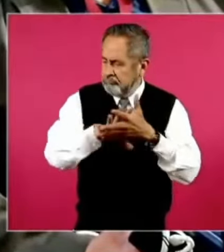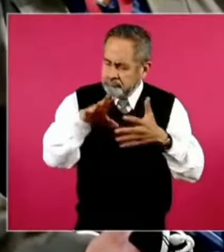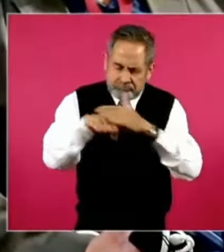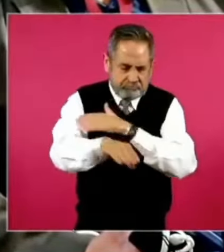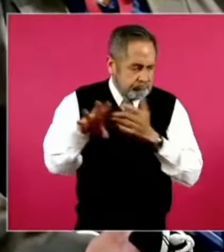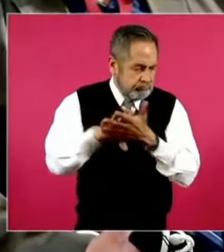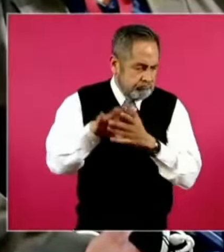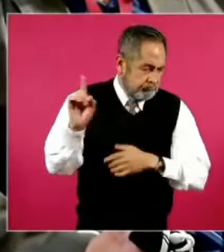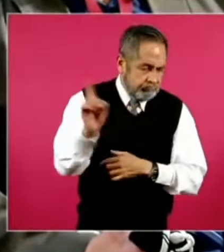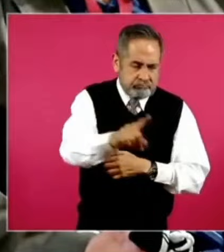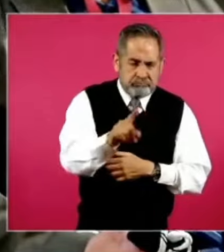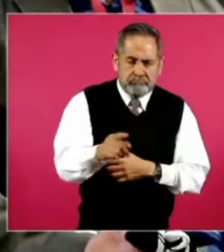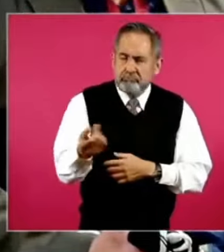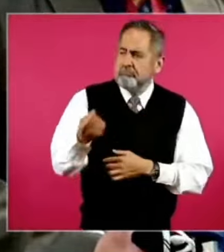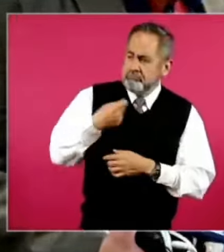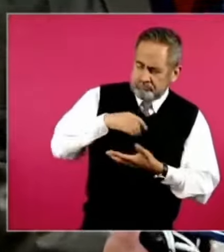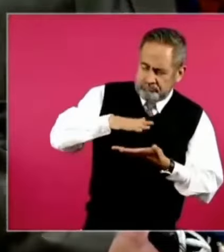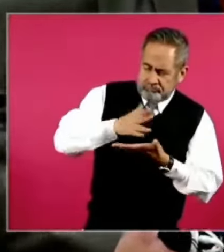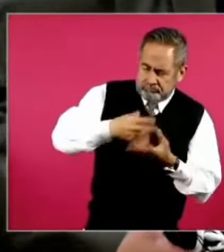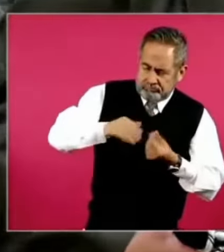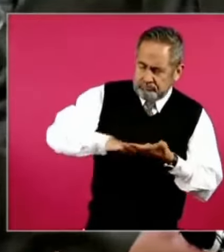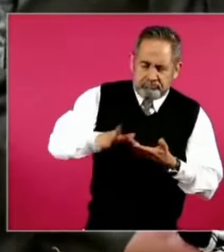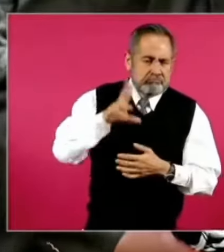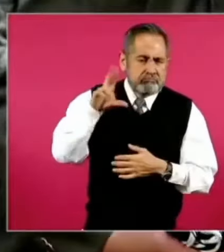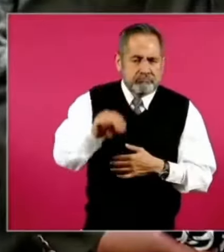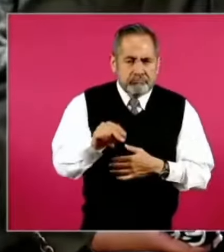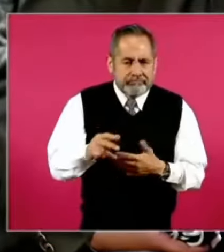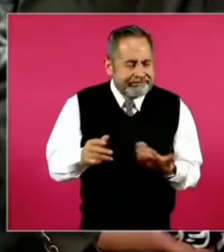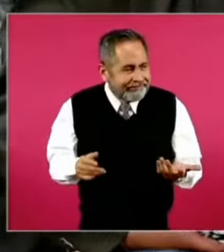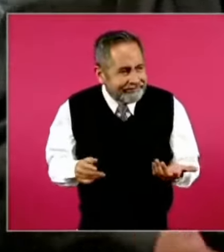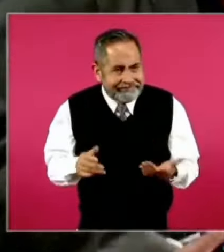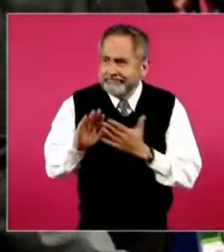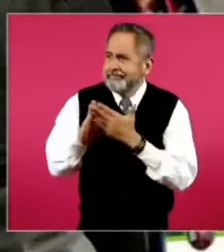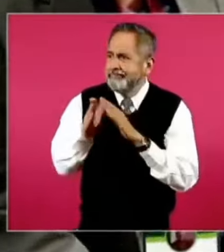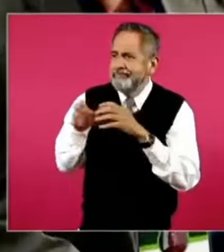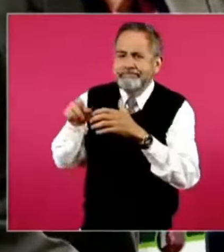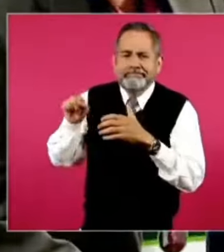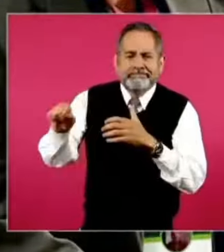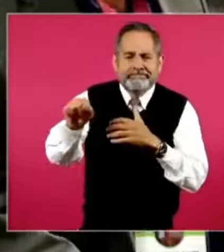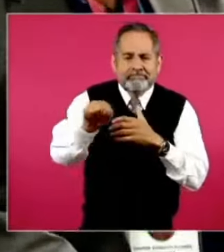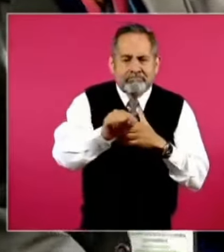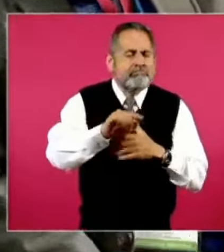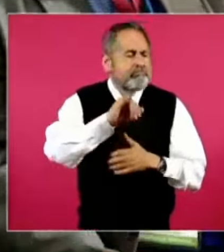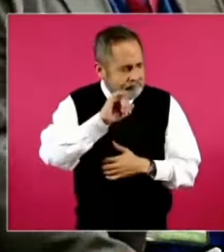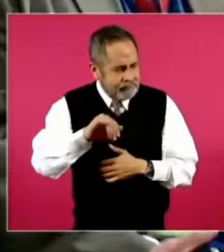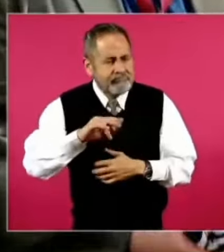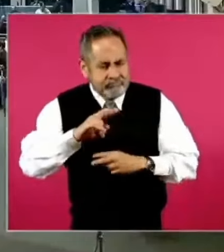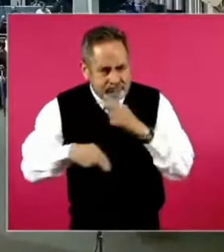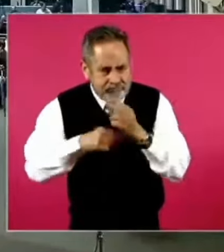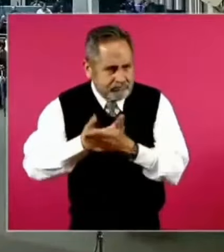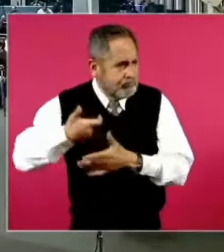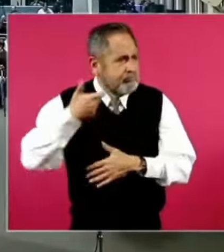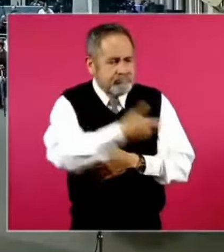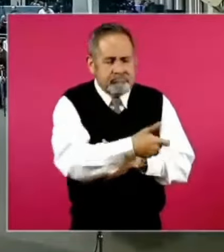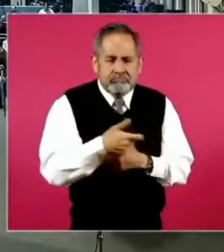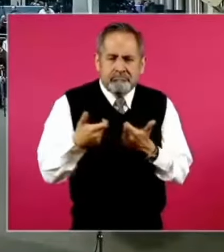a tener un acuerdo reparatorio, a pesar que varias comunidades estaban dispuestas a hacer el pago, que